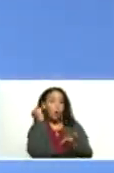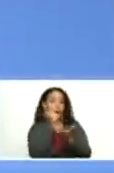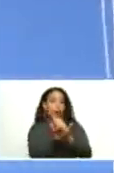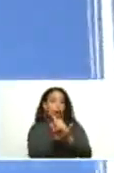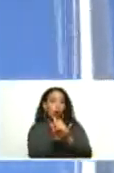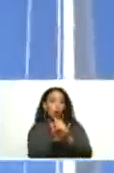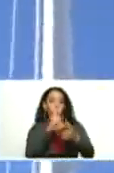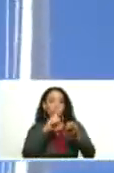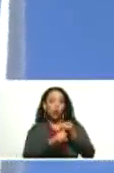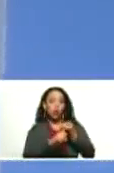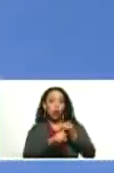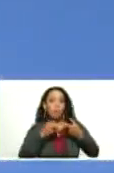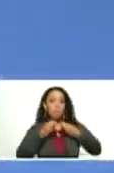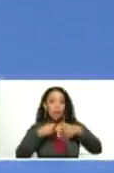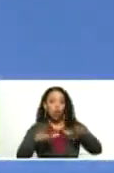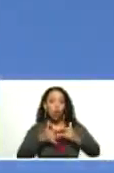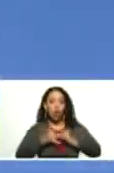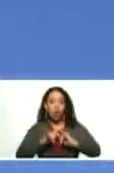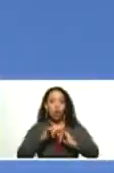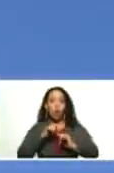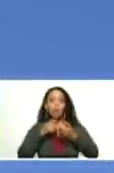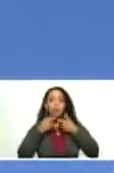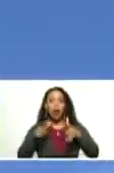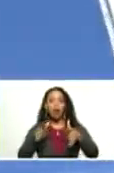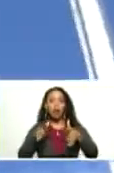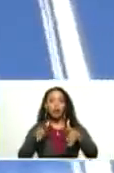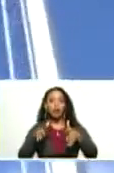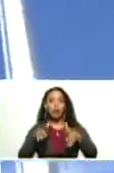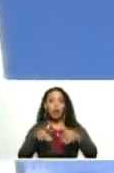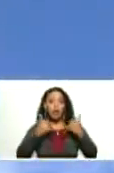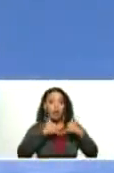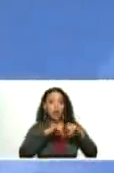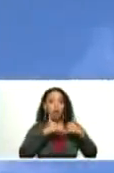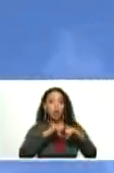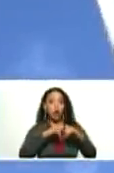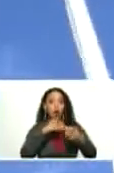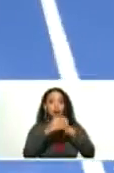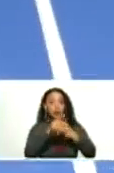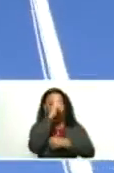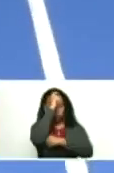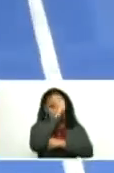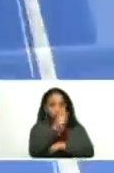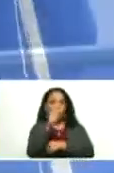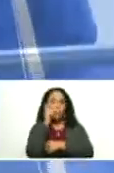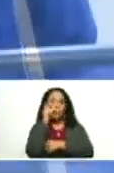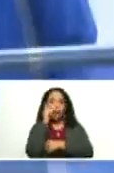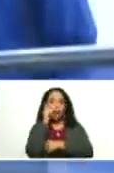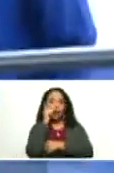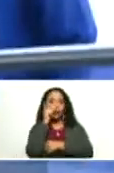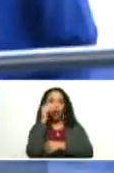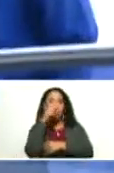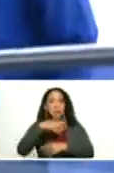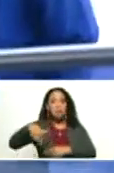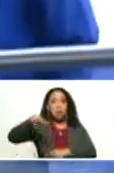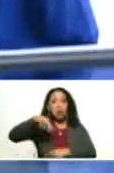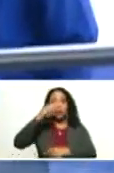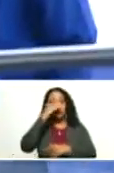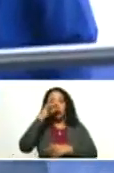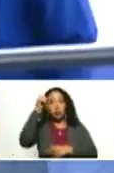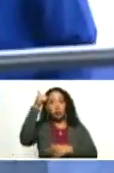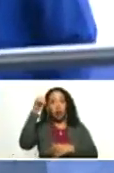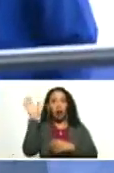estaba esperando. Pero no tardó mucho tiempo, 10 años después, sus hijos estaban honrando la ceniza de su padre en la Plaza Mayor de Caracas, posteriormente